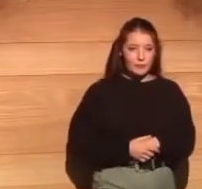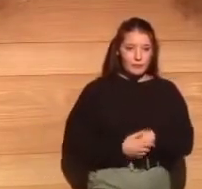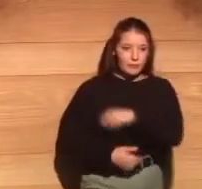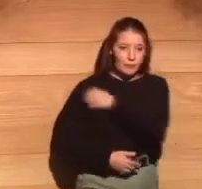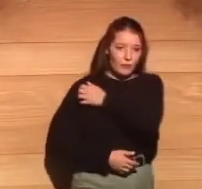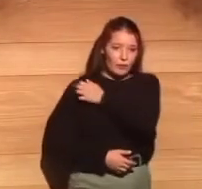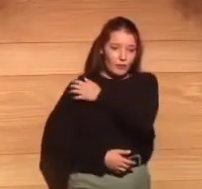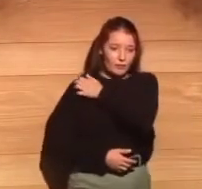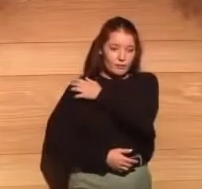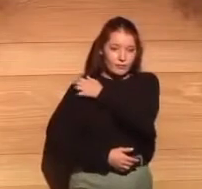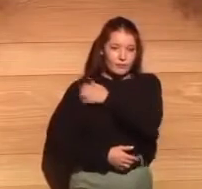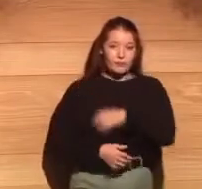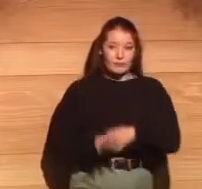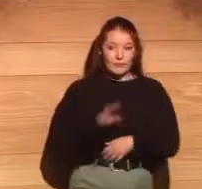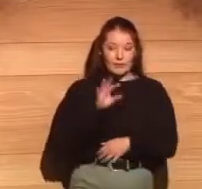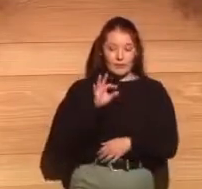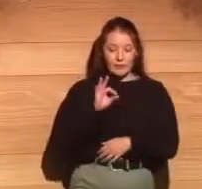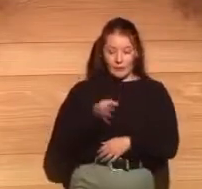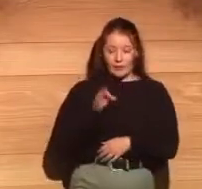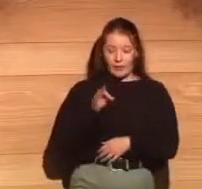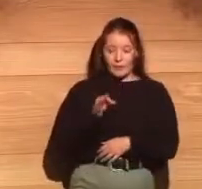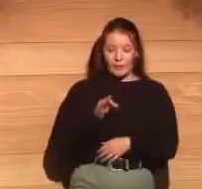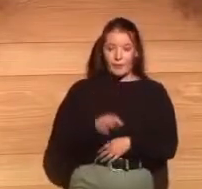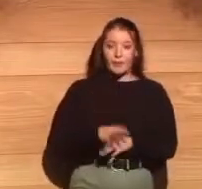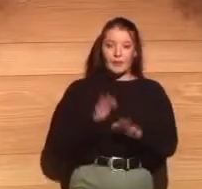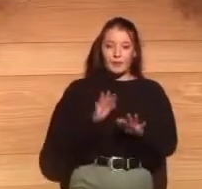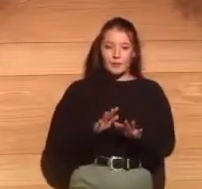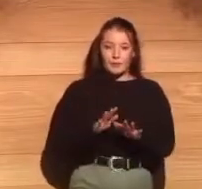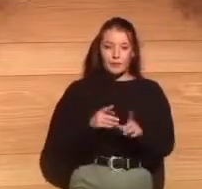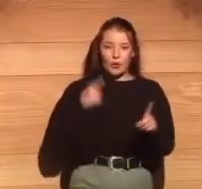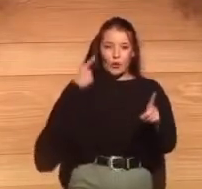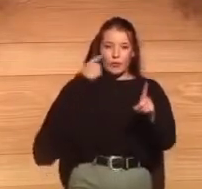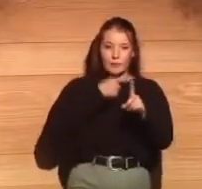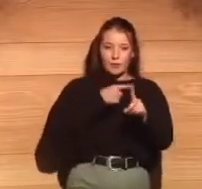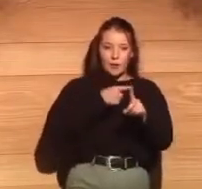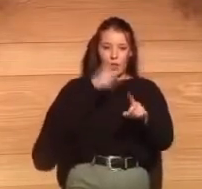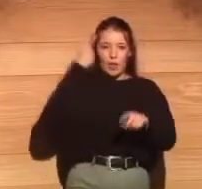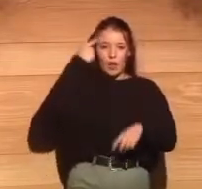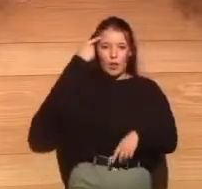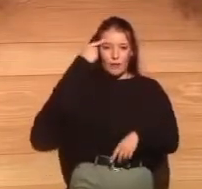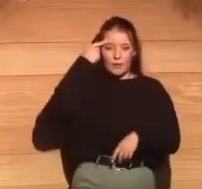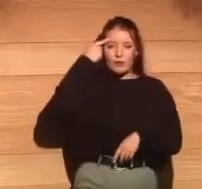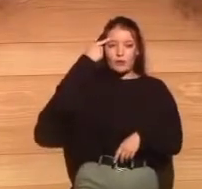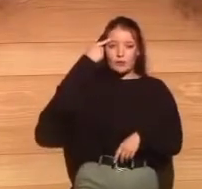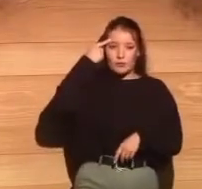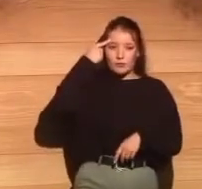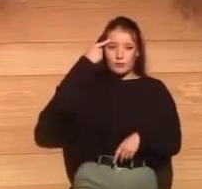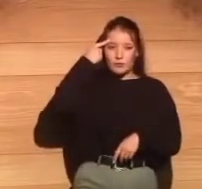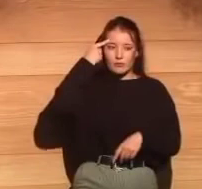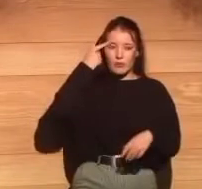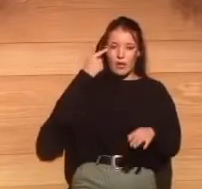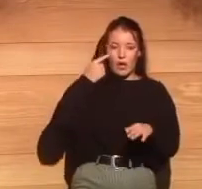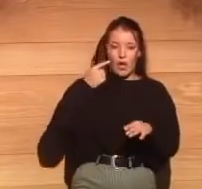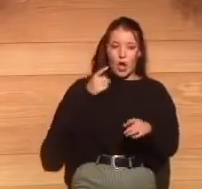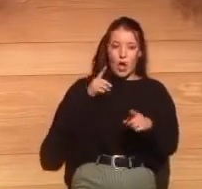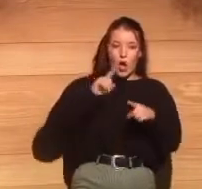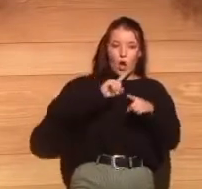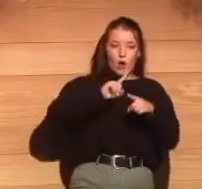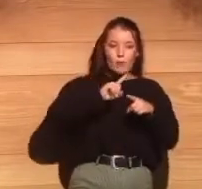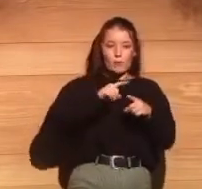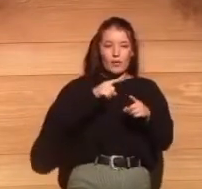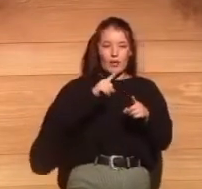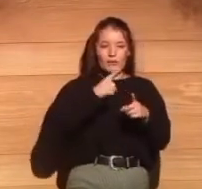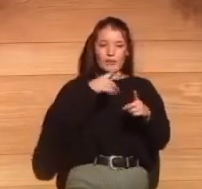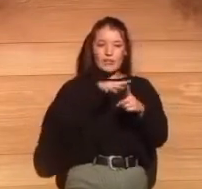verdad que para que se dé este dominio cognitivo, este dominio de la mente, hacen falta unas precondiciones? Porque